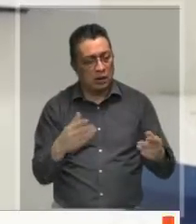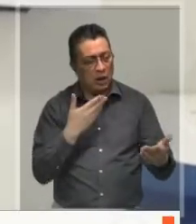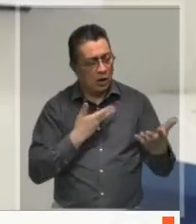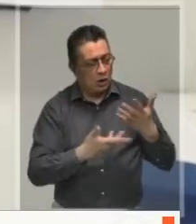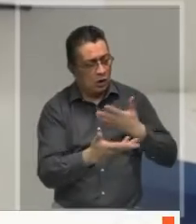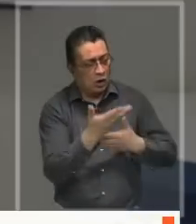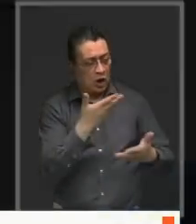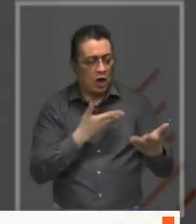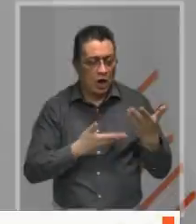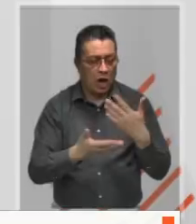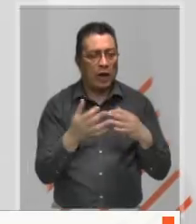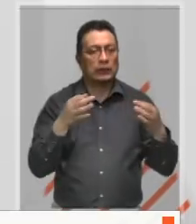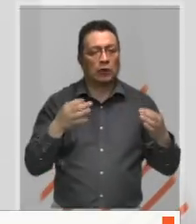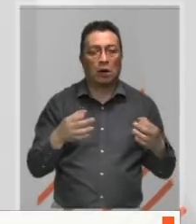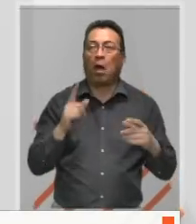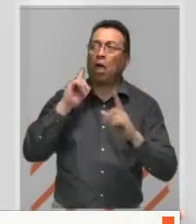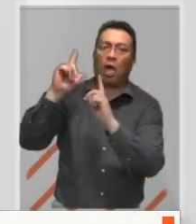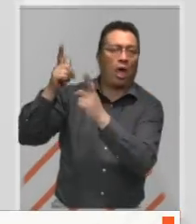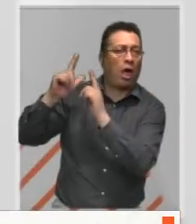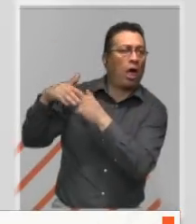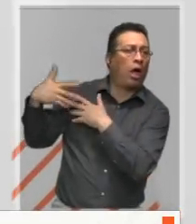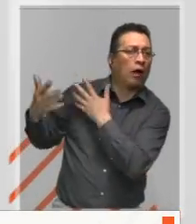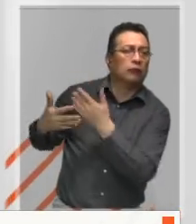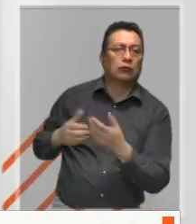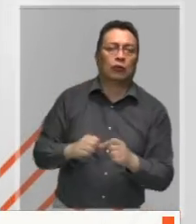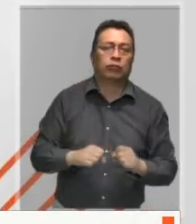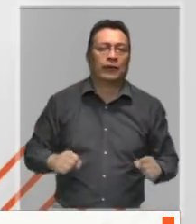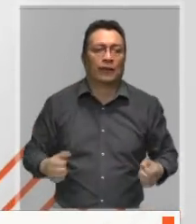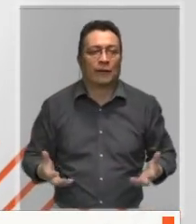de confianza, de seguridad.